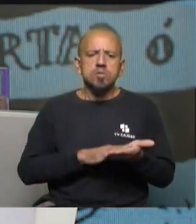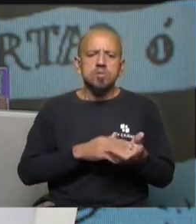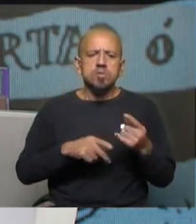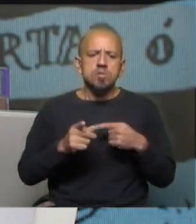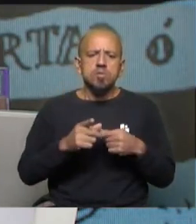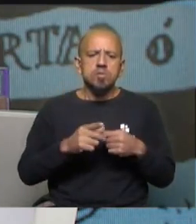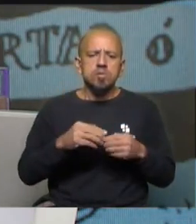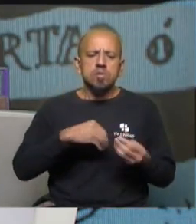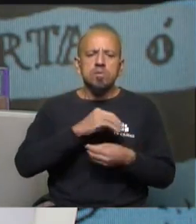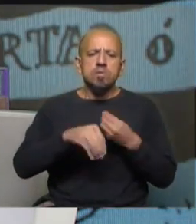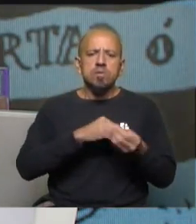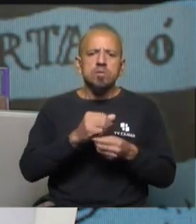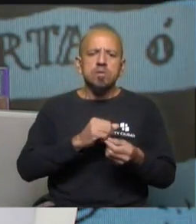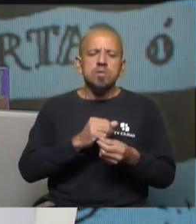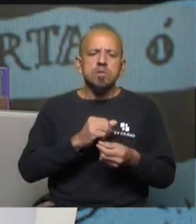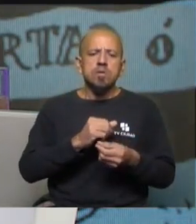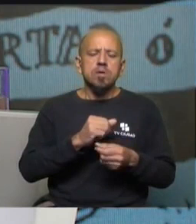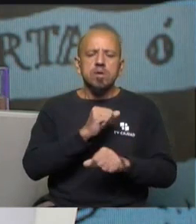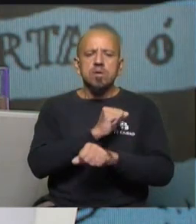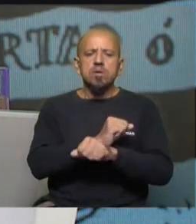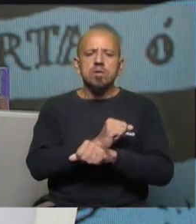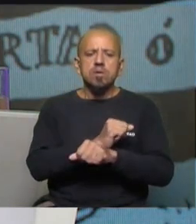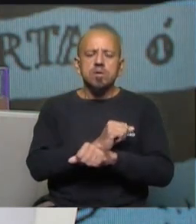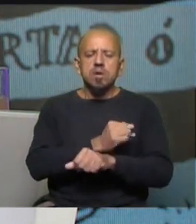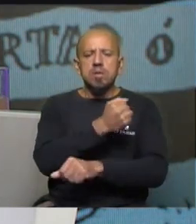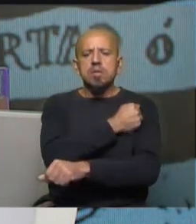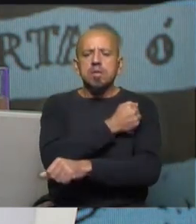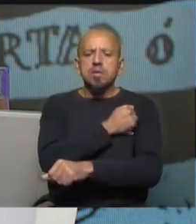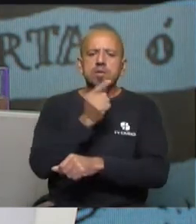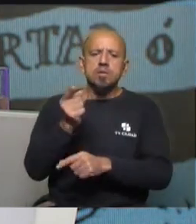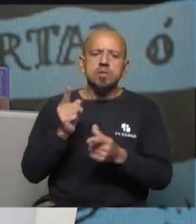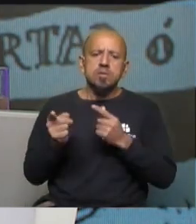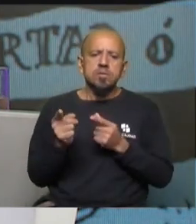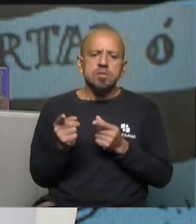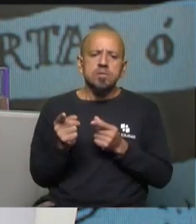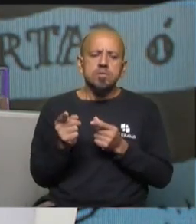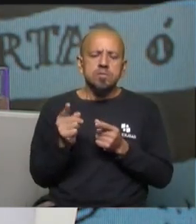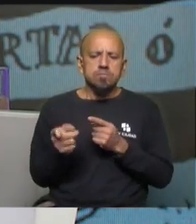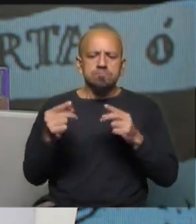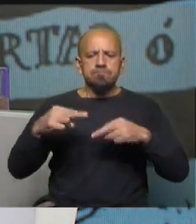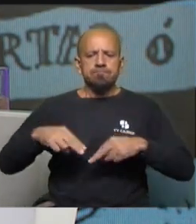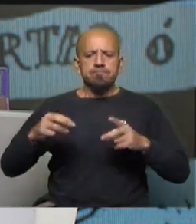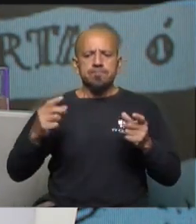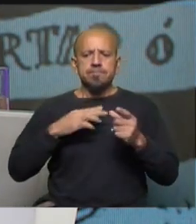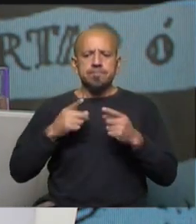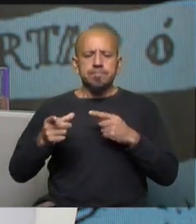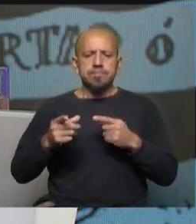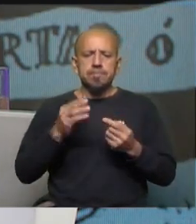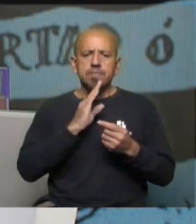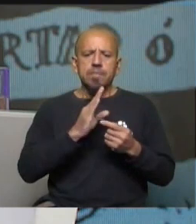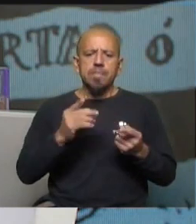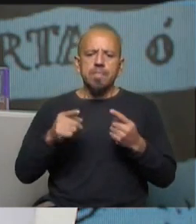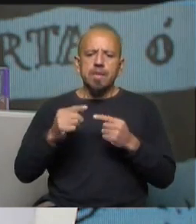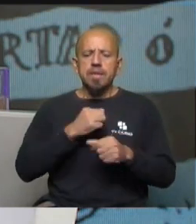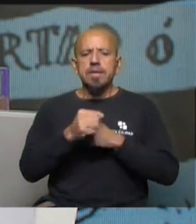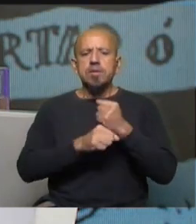la familia artigas este de origen de mozambique que da Después empiezo a investigar y descubro que hay un libro que se publica